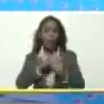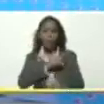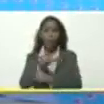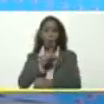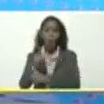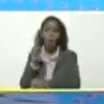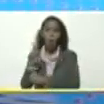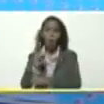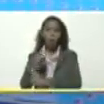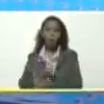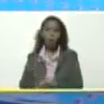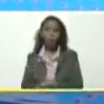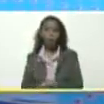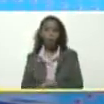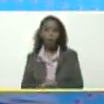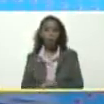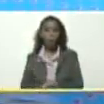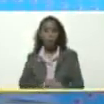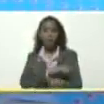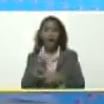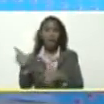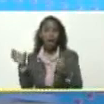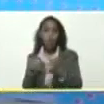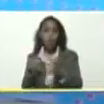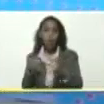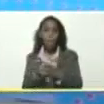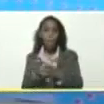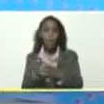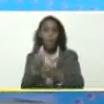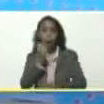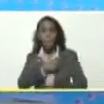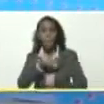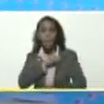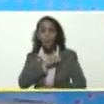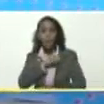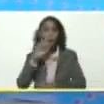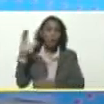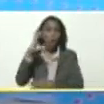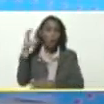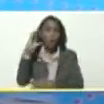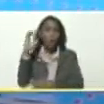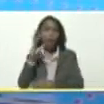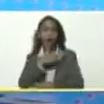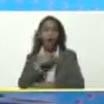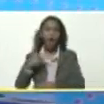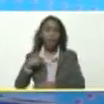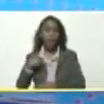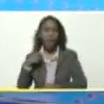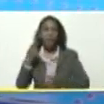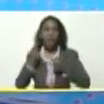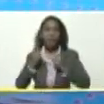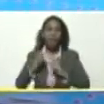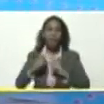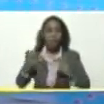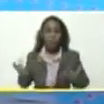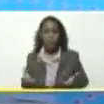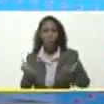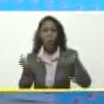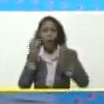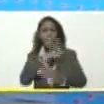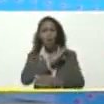órdenes. Y este grupo desde España y desde Colombia pretendieron incendiar el